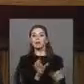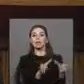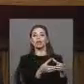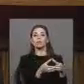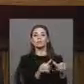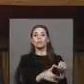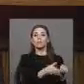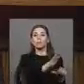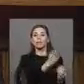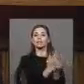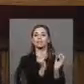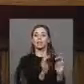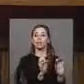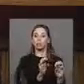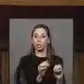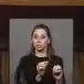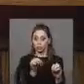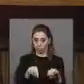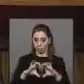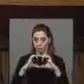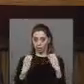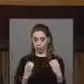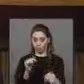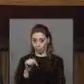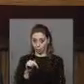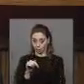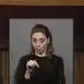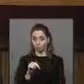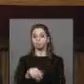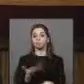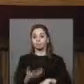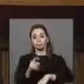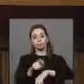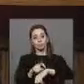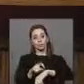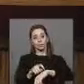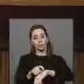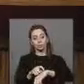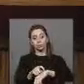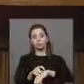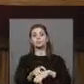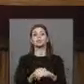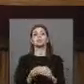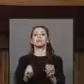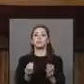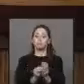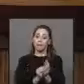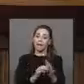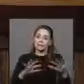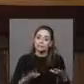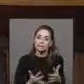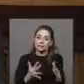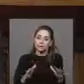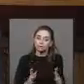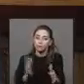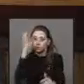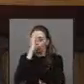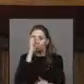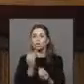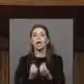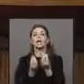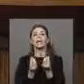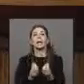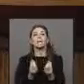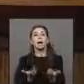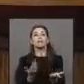Permanente de Educación de esta corporación. Creo que es tiempo que se extreme y agote sus recursos en la búsqueda de determinar qué